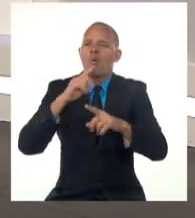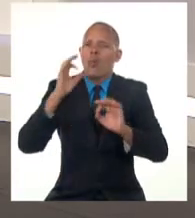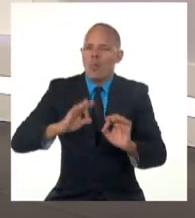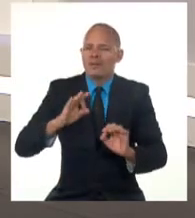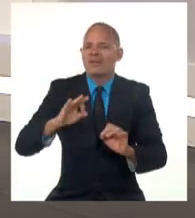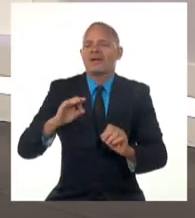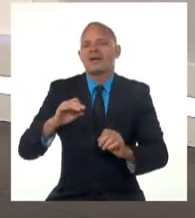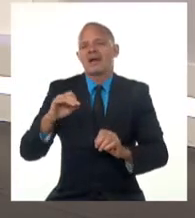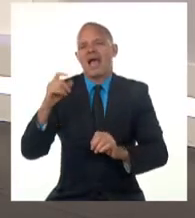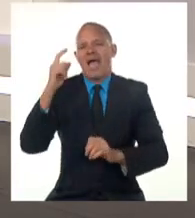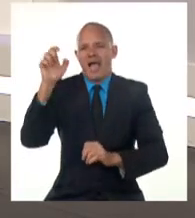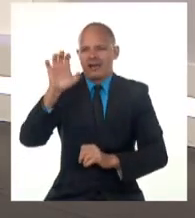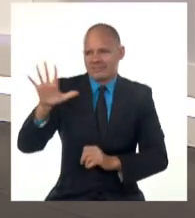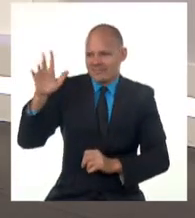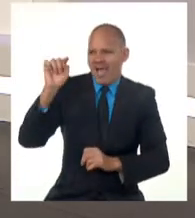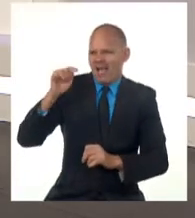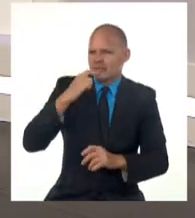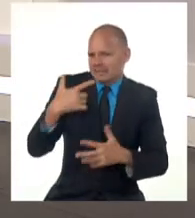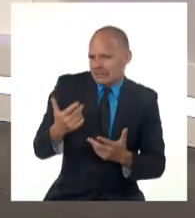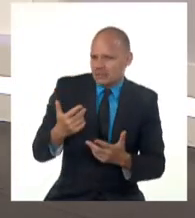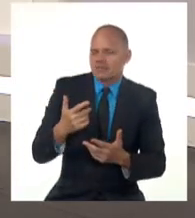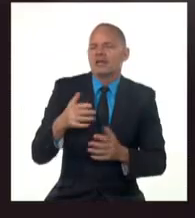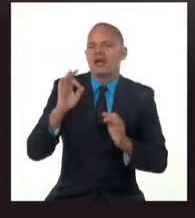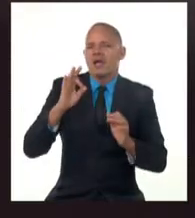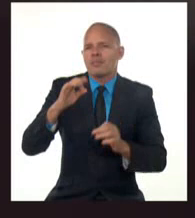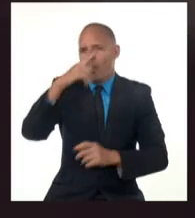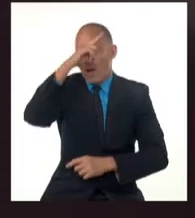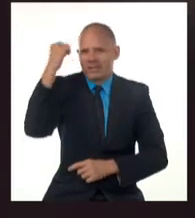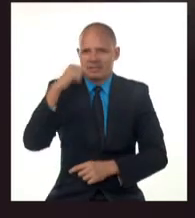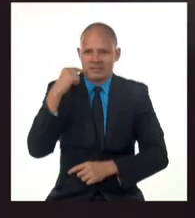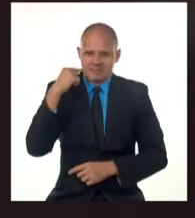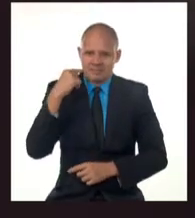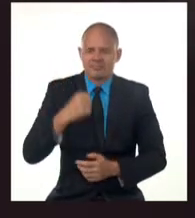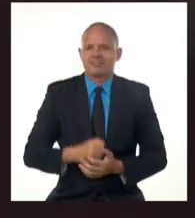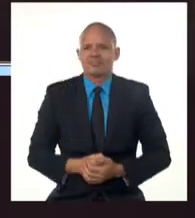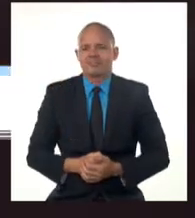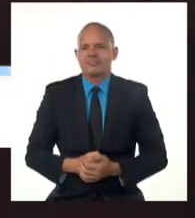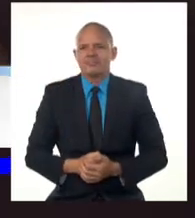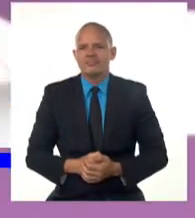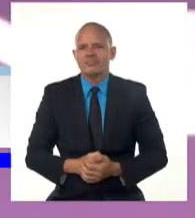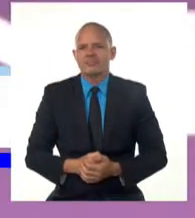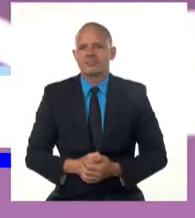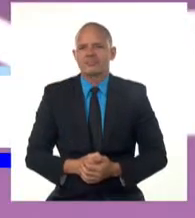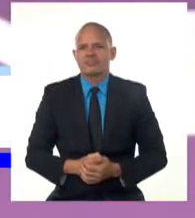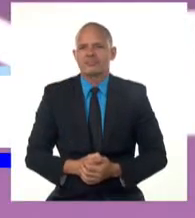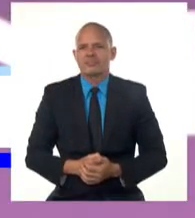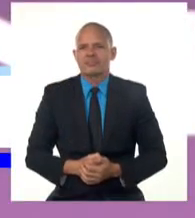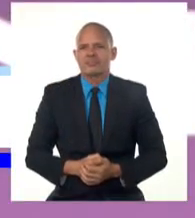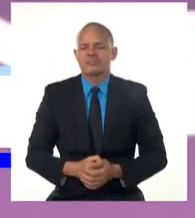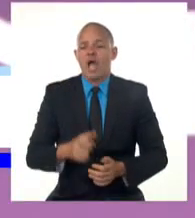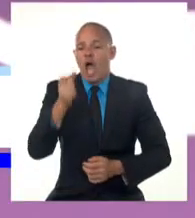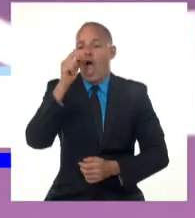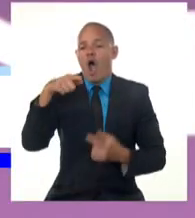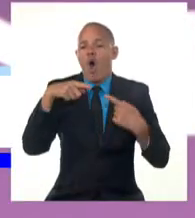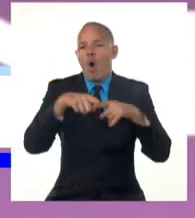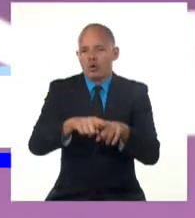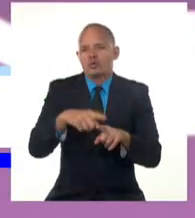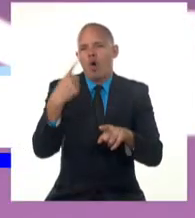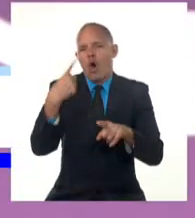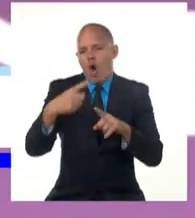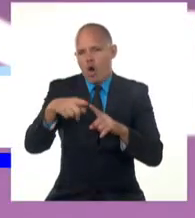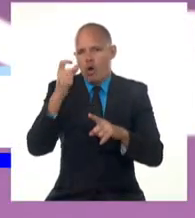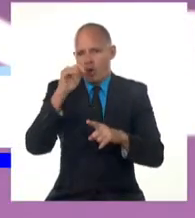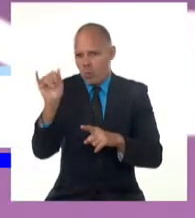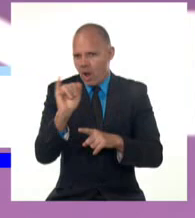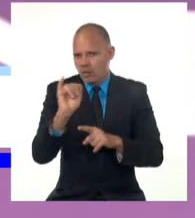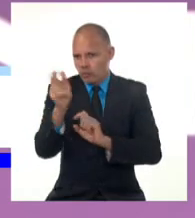Azerbaiyán, del 14 al 24 de agosto próximos. Pupo estará acompañado por Jorge Félix Álvarez en la pistola de tiro